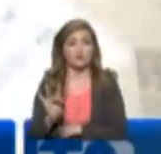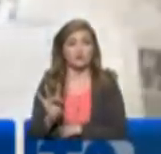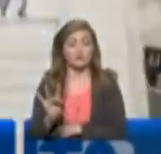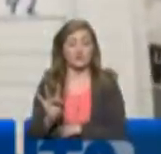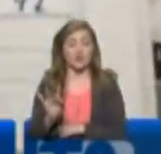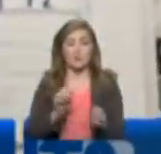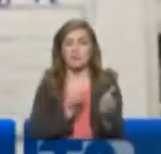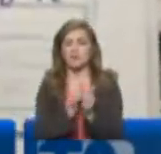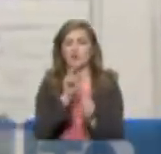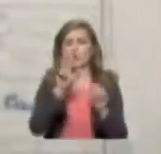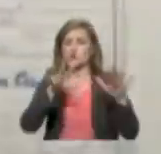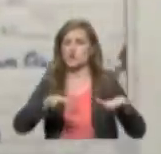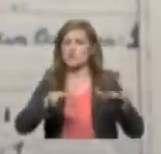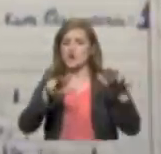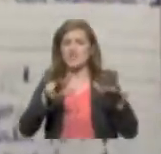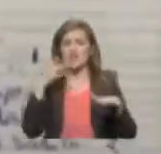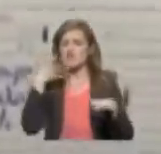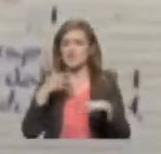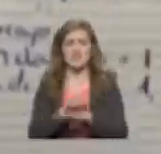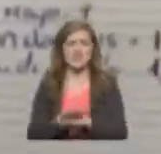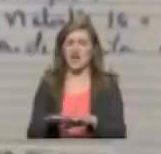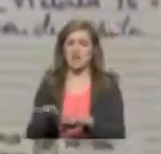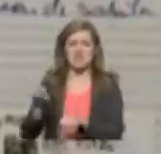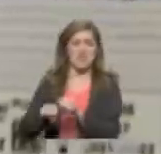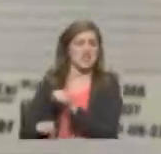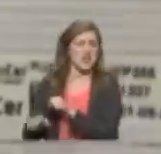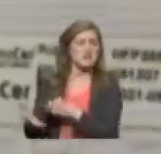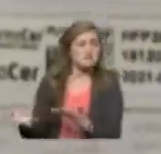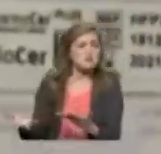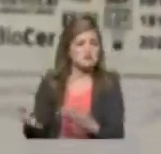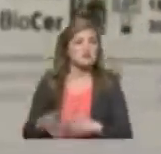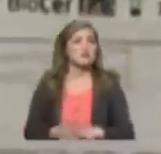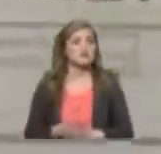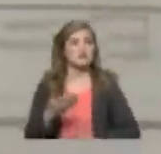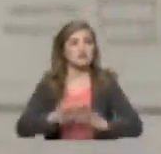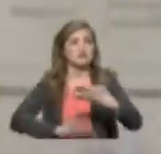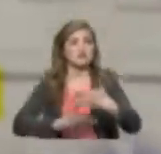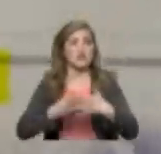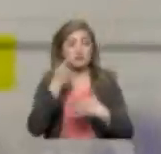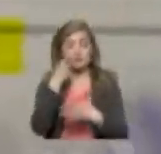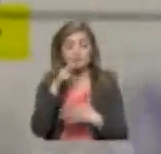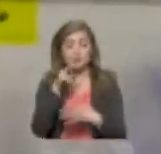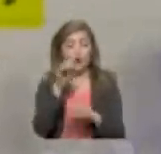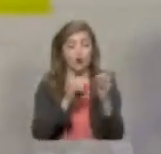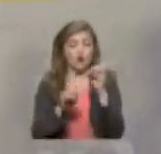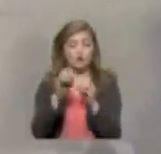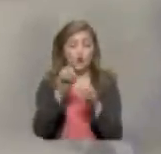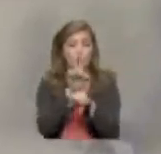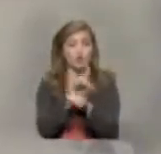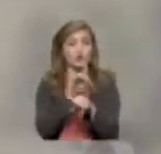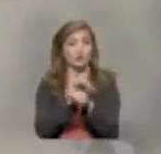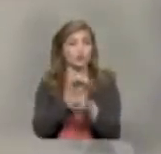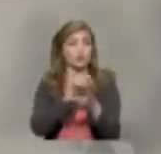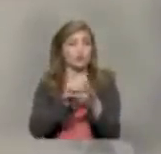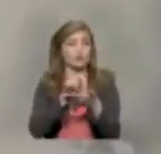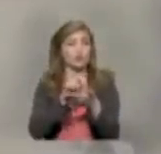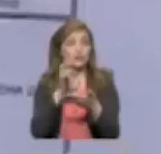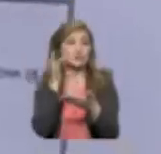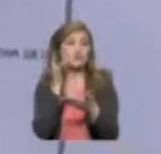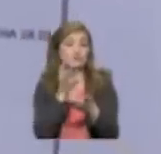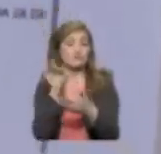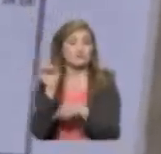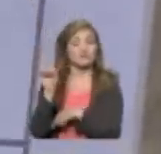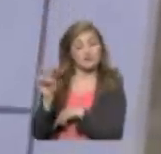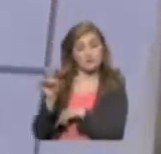más de ocho meses la novedad consta en el parte médico al que tuvimos acceso aquí se observa que el personal médico registra la irregularidad